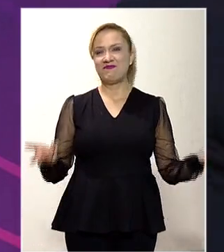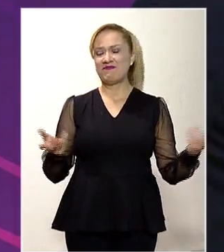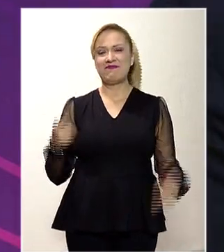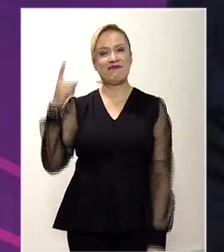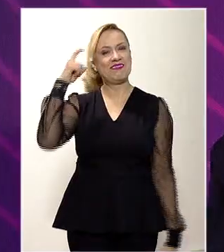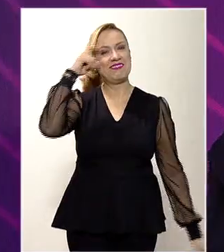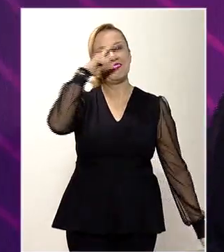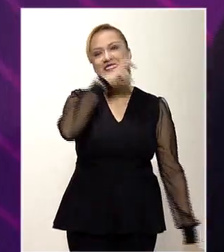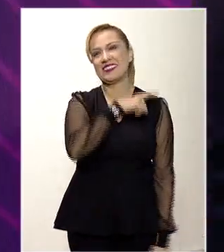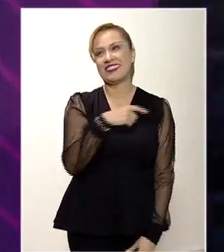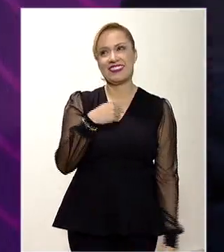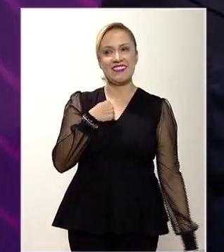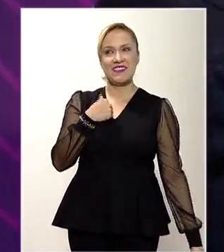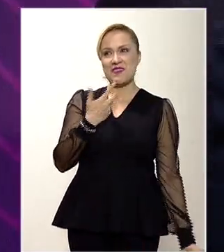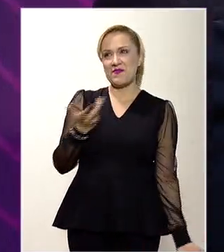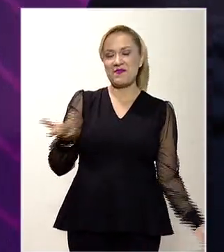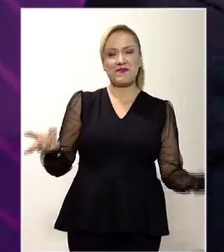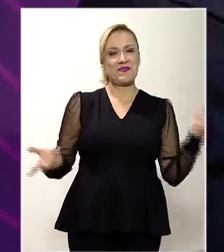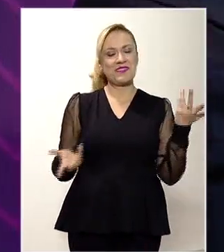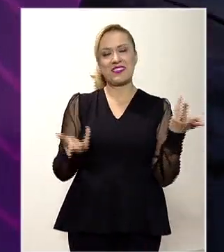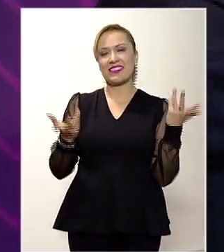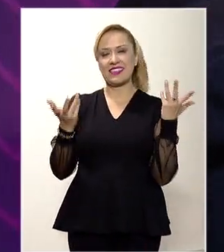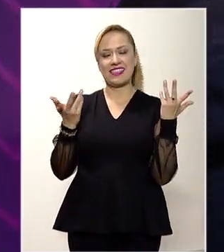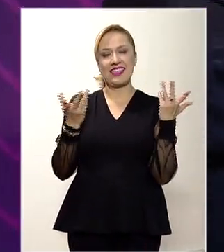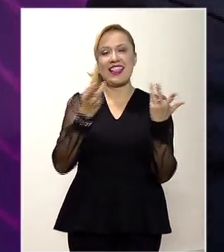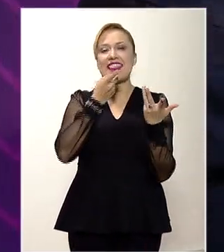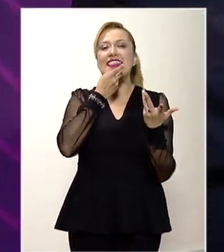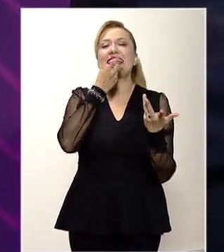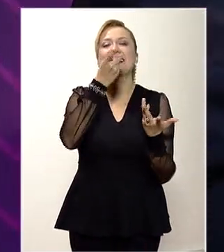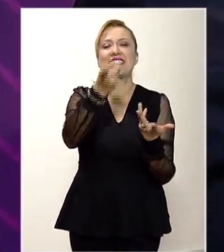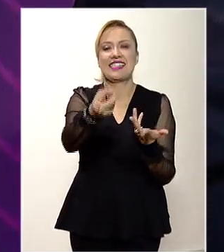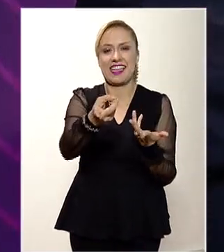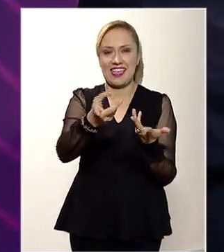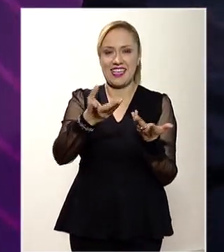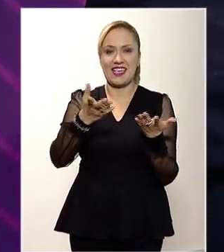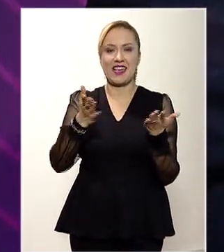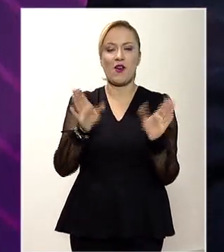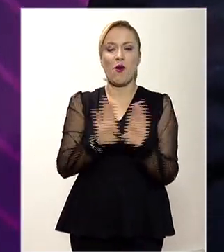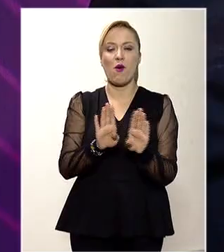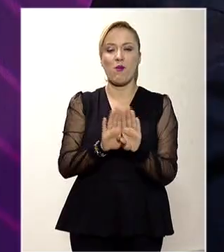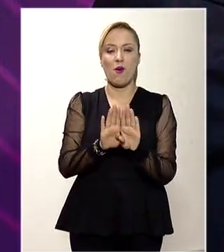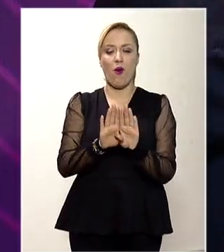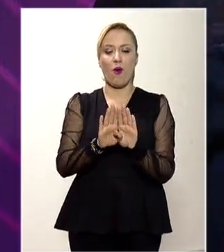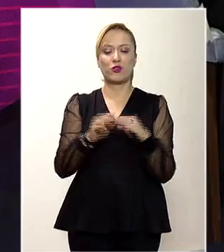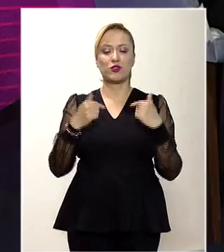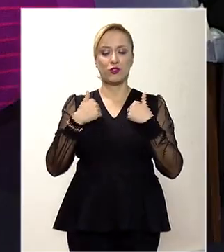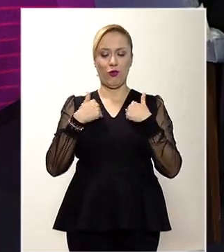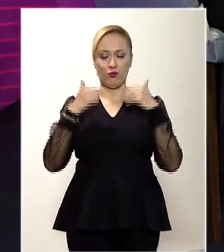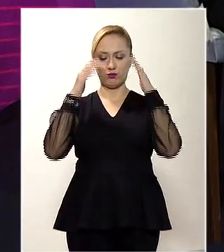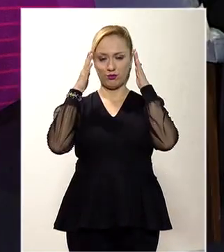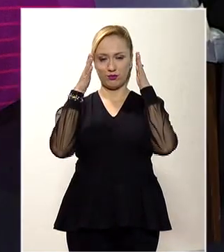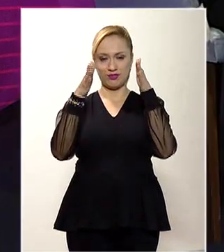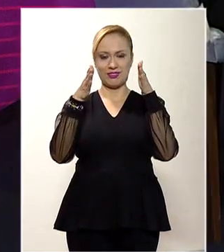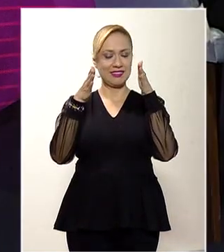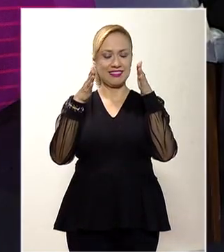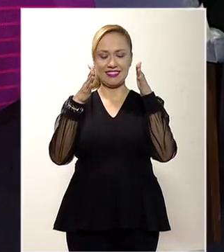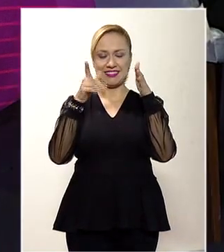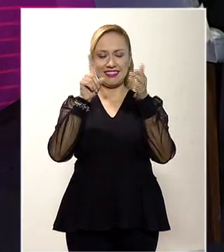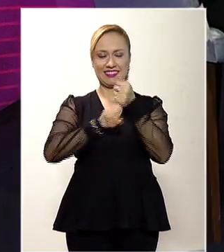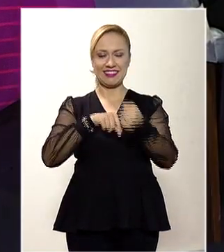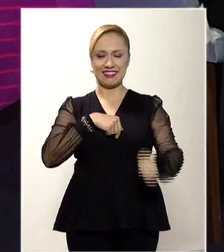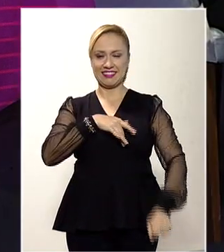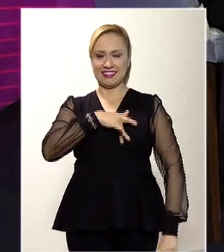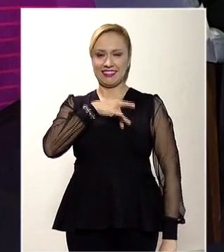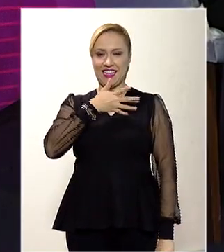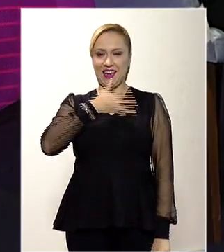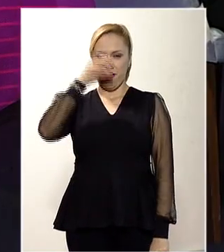es difícil ser objetivo, Objetivo en imparcial ese en tema. ¿no? En ese tema. Fue un avance en el